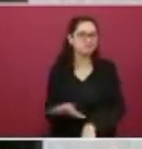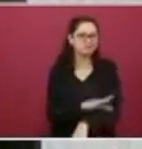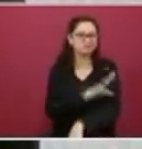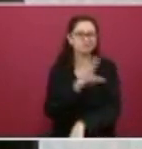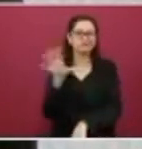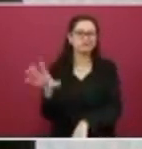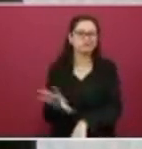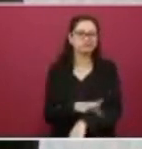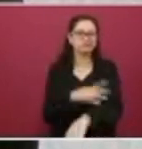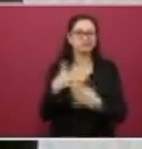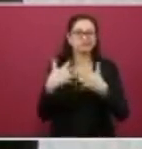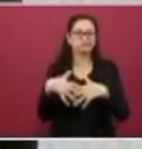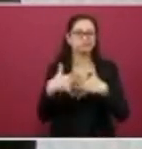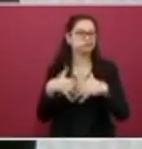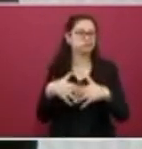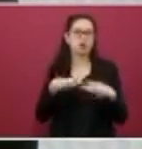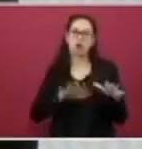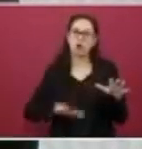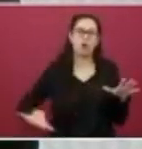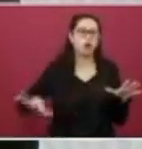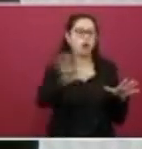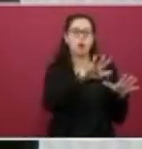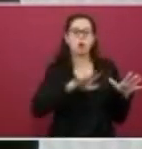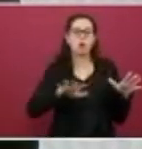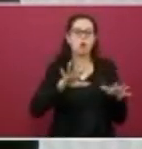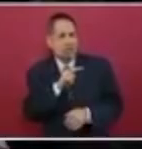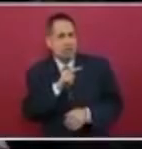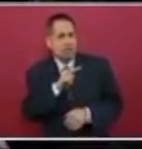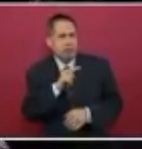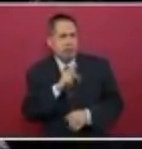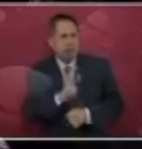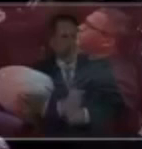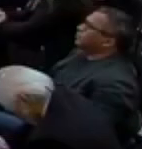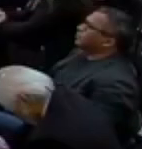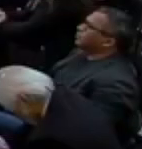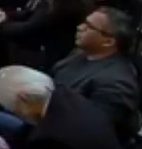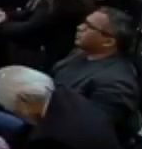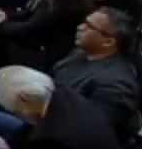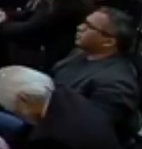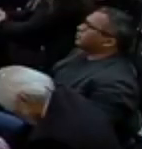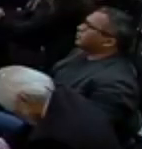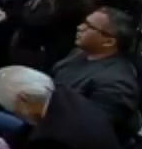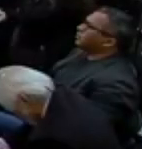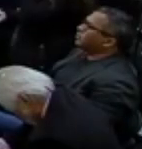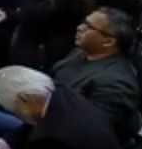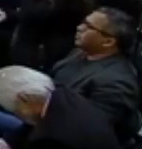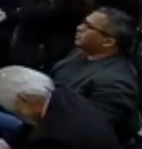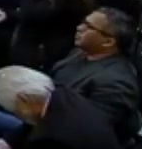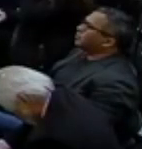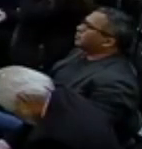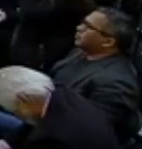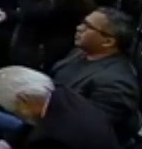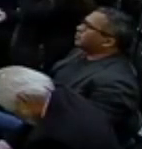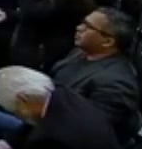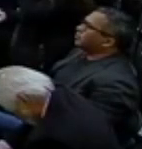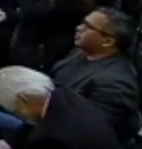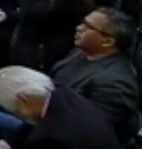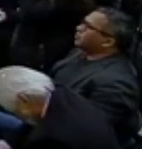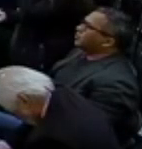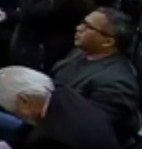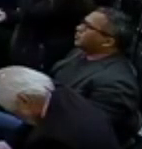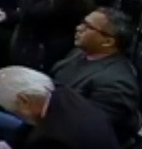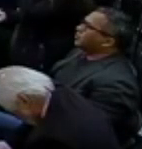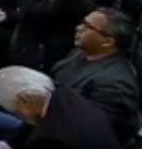de febrero que el próximo domingo 10 irá a Cuautla, Morelos, para presentar de manera directa el tema. Afortunadamente,